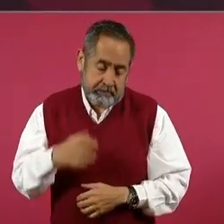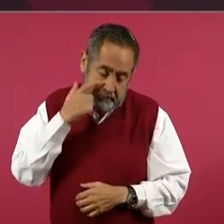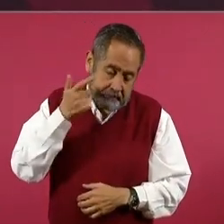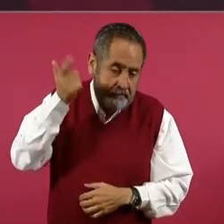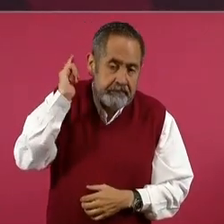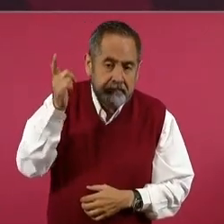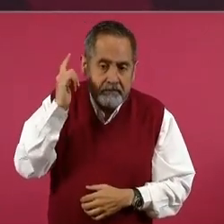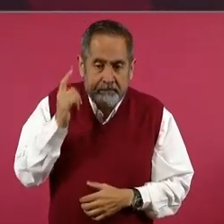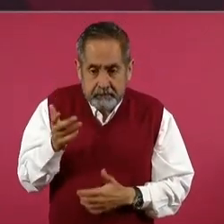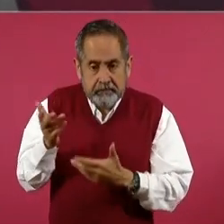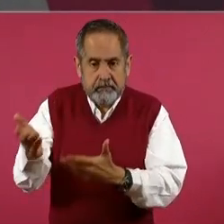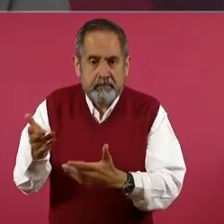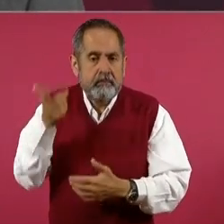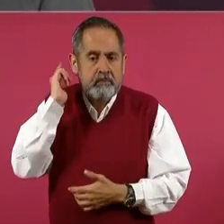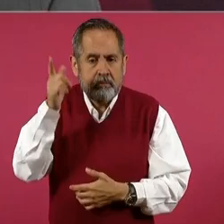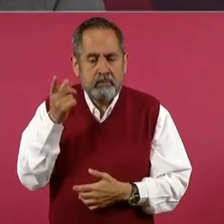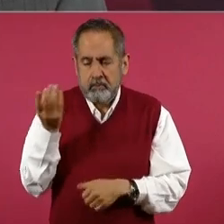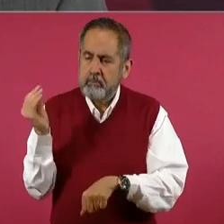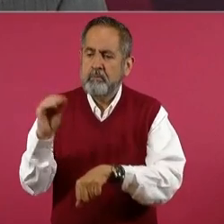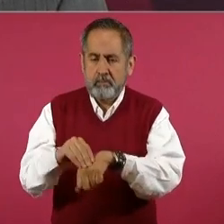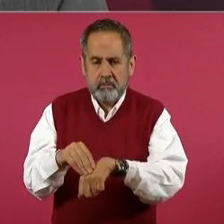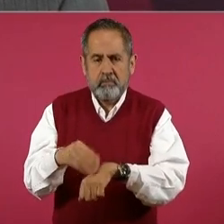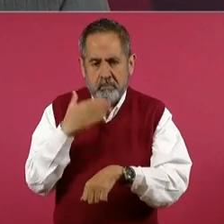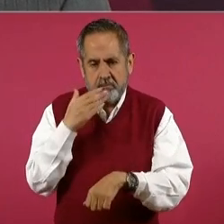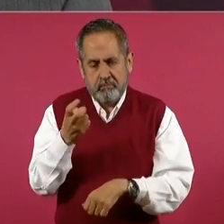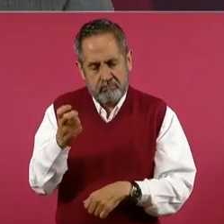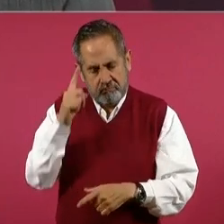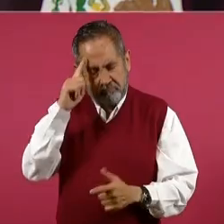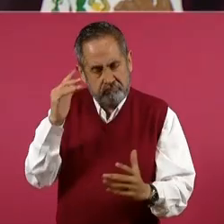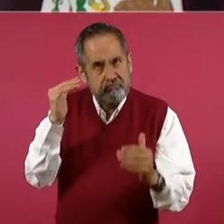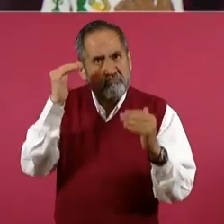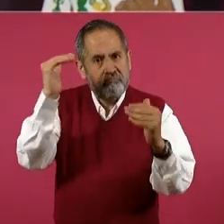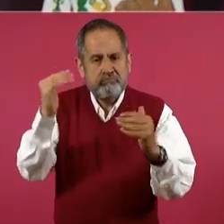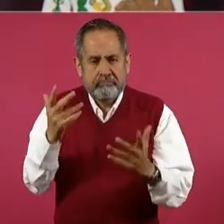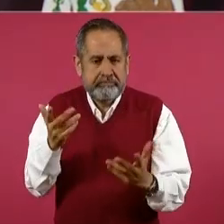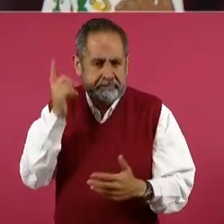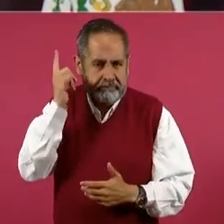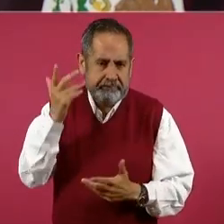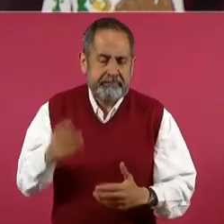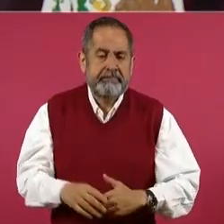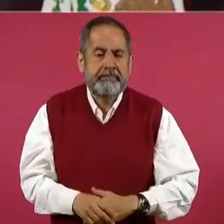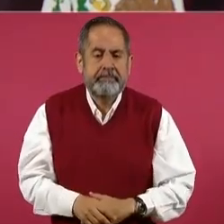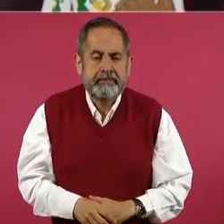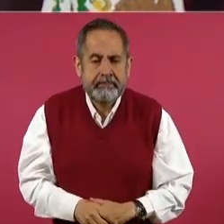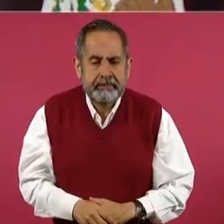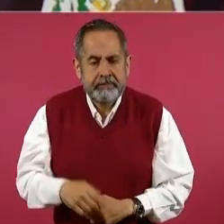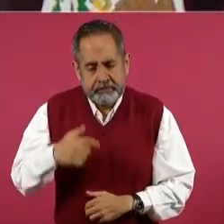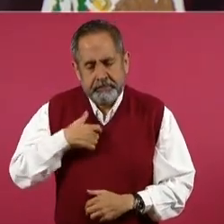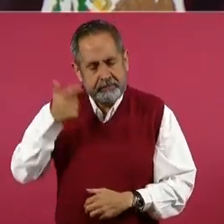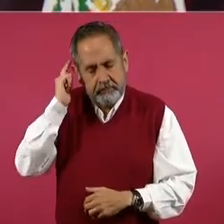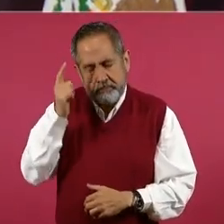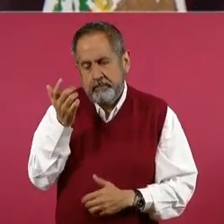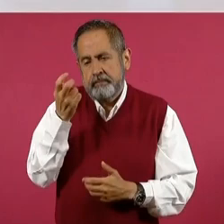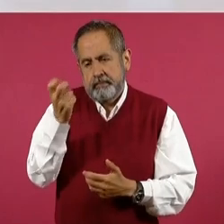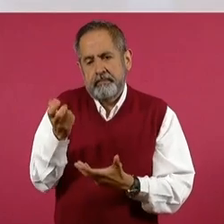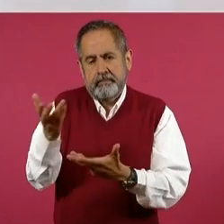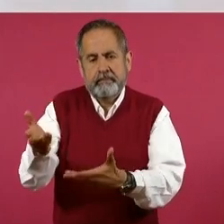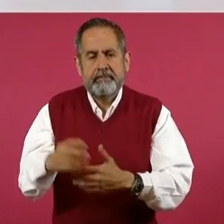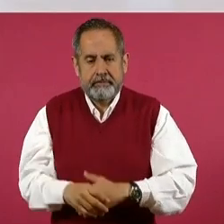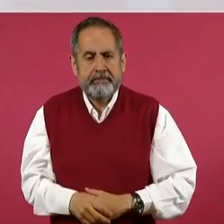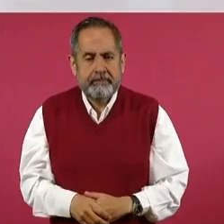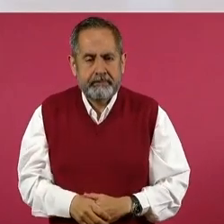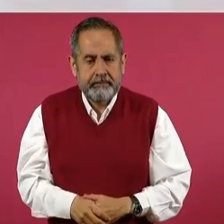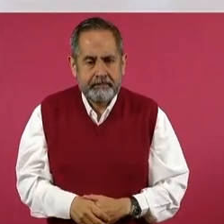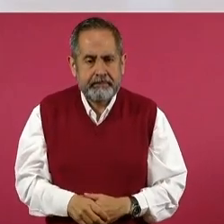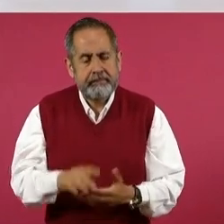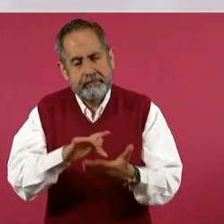Ojalá y se comporten de esa manera. Yo espero eso.